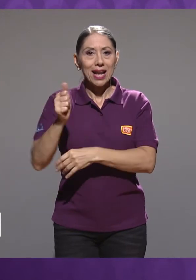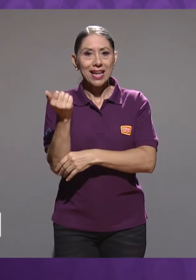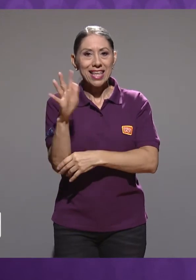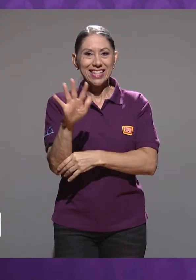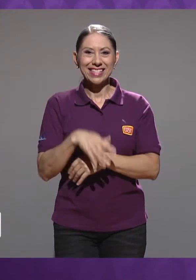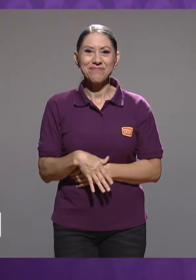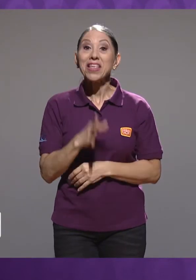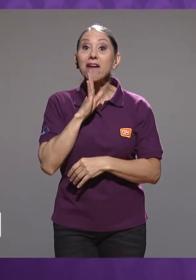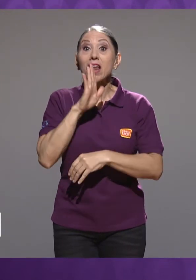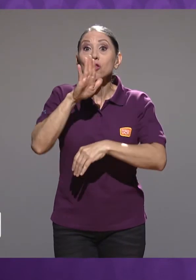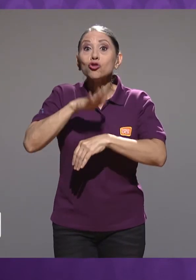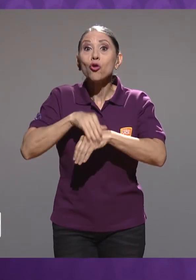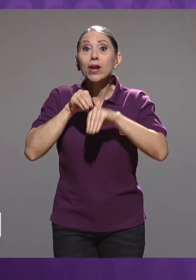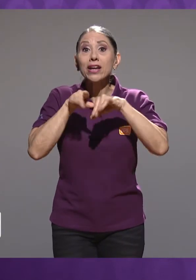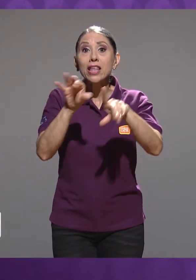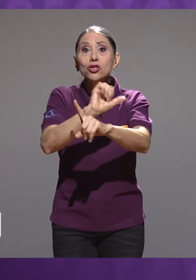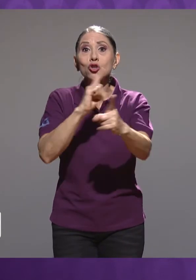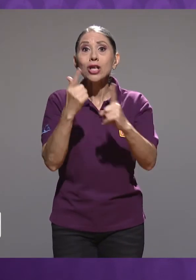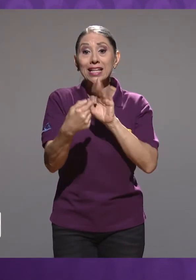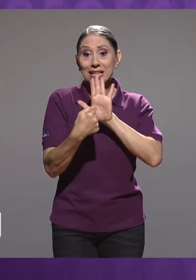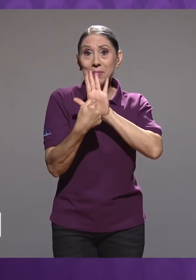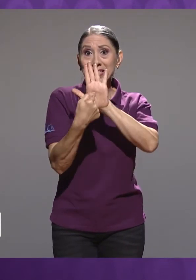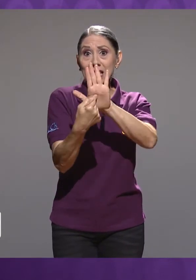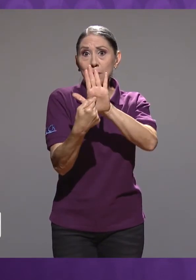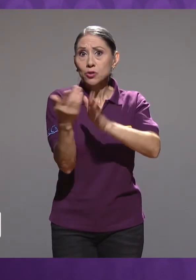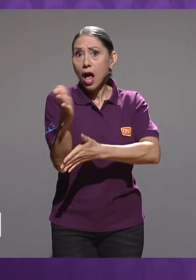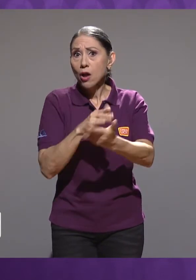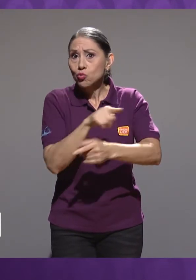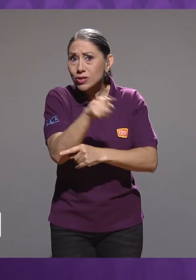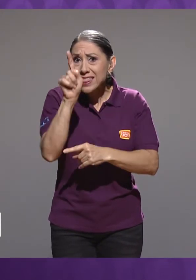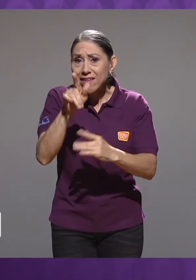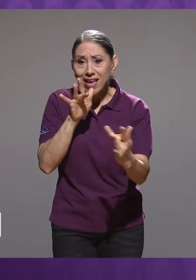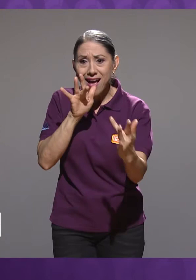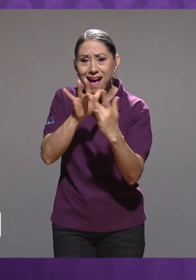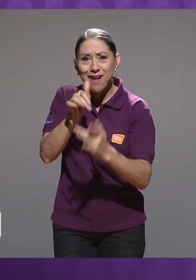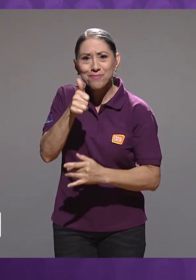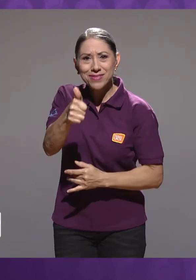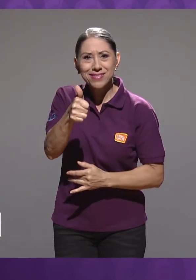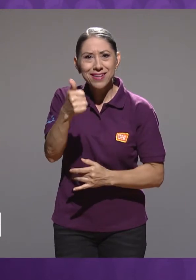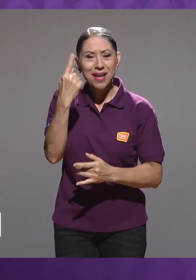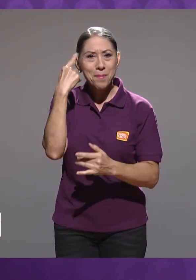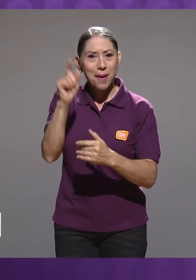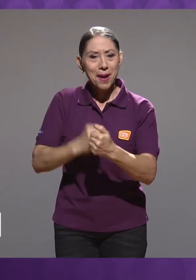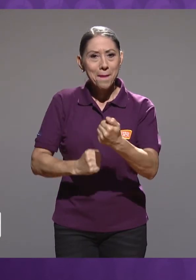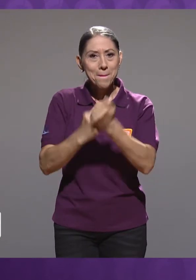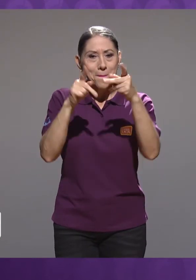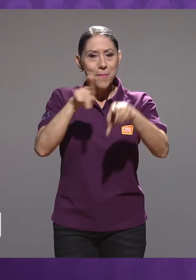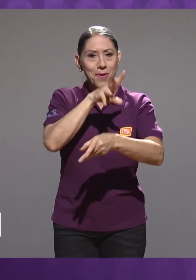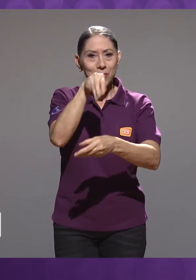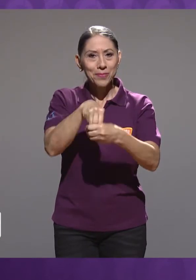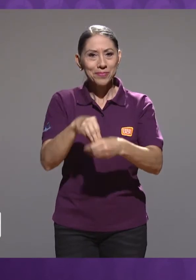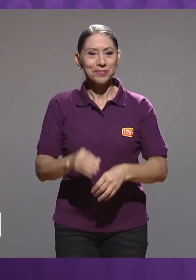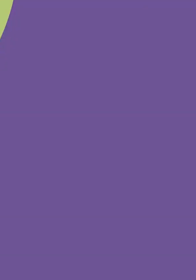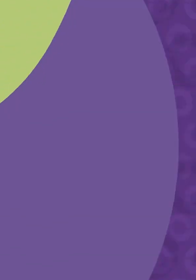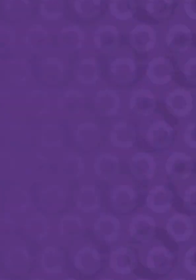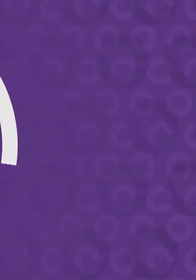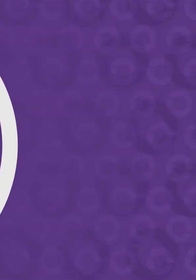15. Y hablando de redes sociales, le presentamos una cuenta que usted debería también seguir para apuntarse a la inclusión.